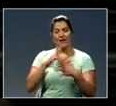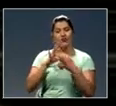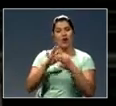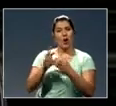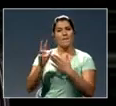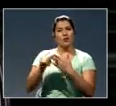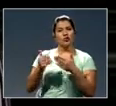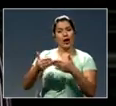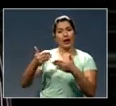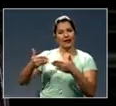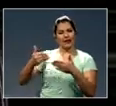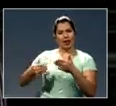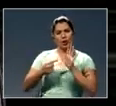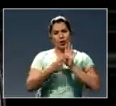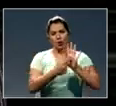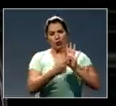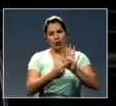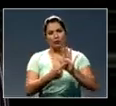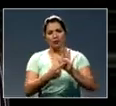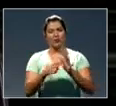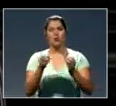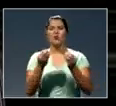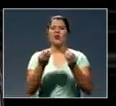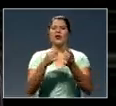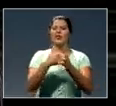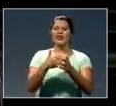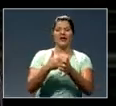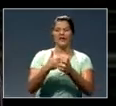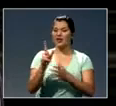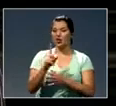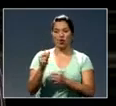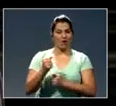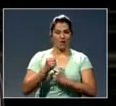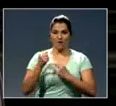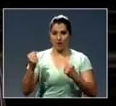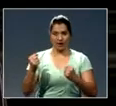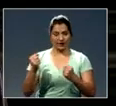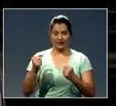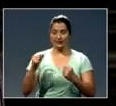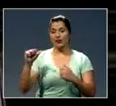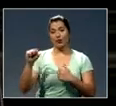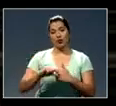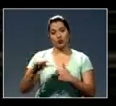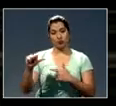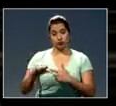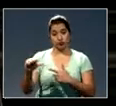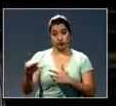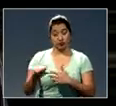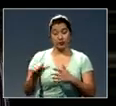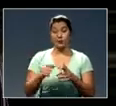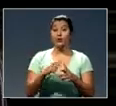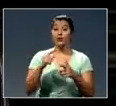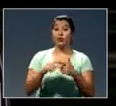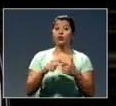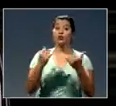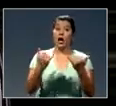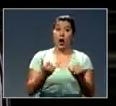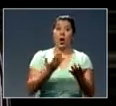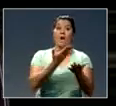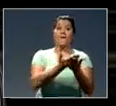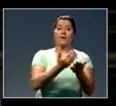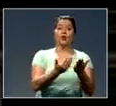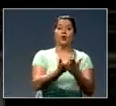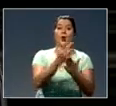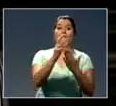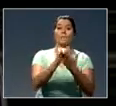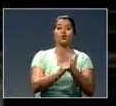débiles, que no eran lo suficientemente fuertes, como lo requería la Junta, y de manera proactiva plantea este proyecto para